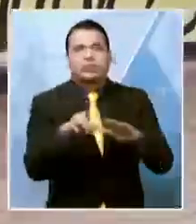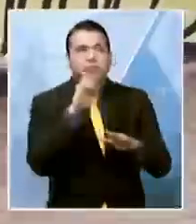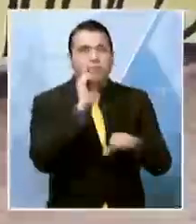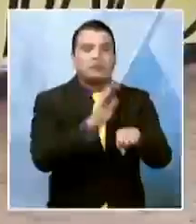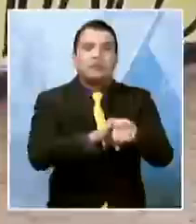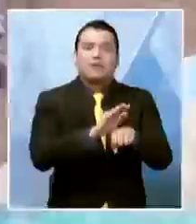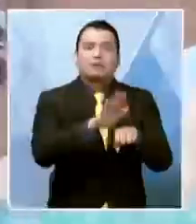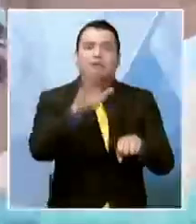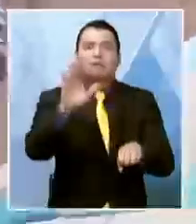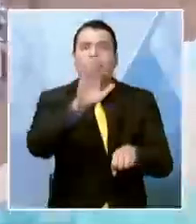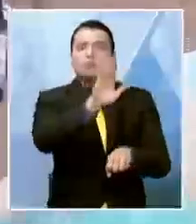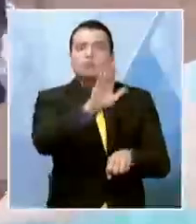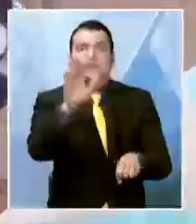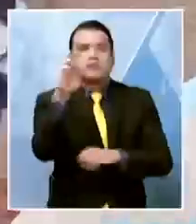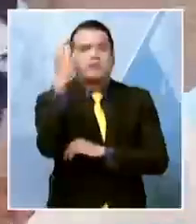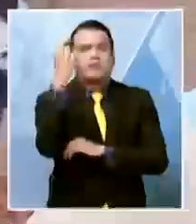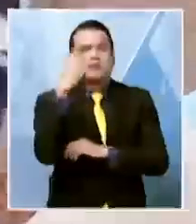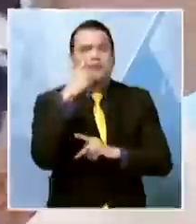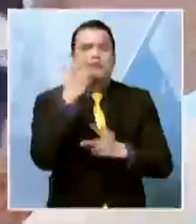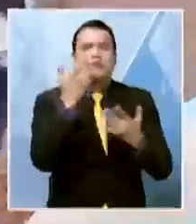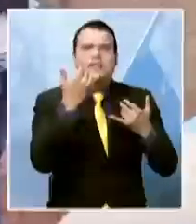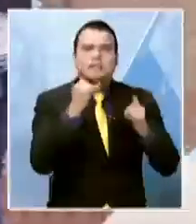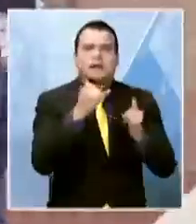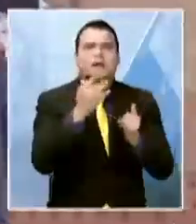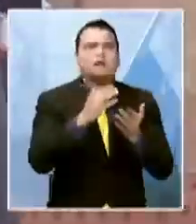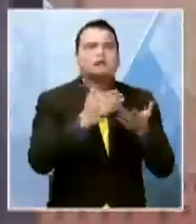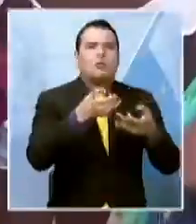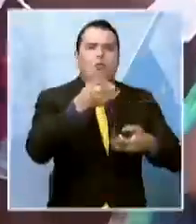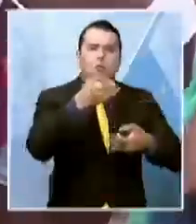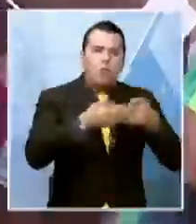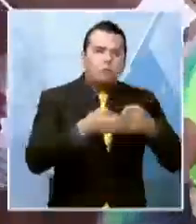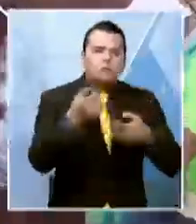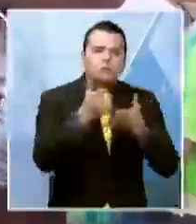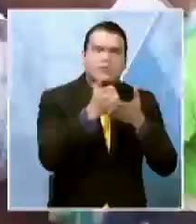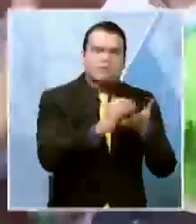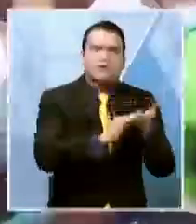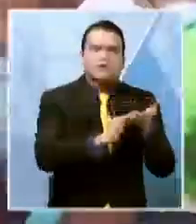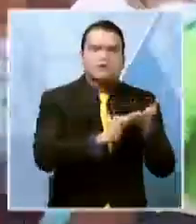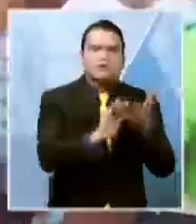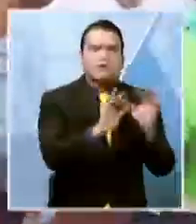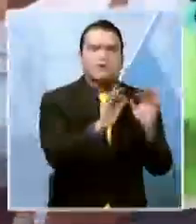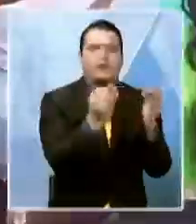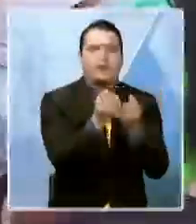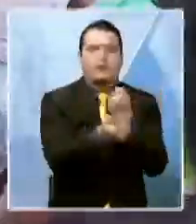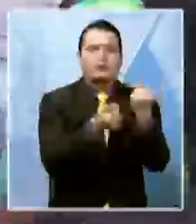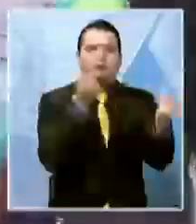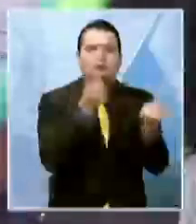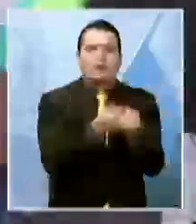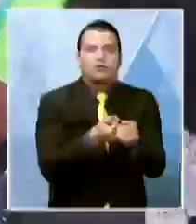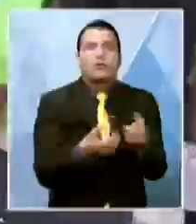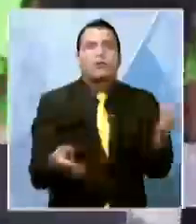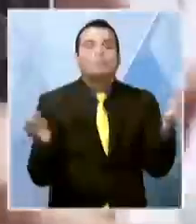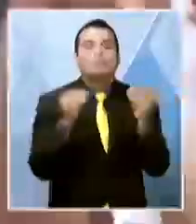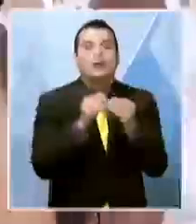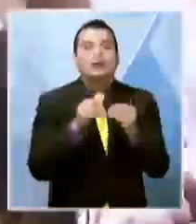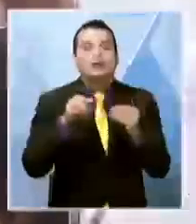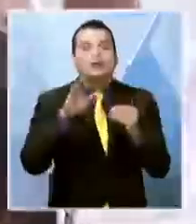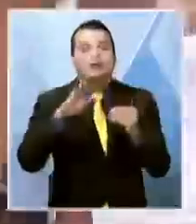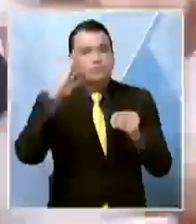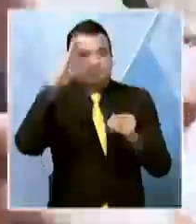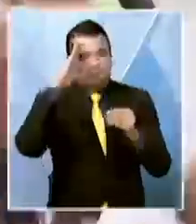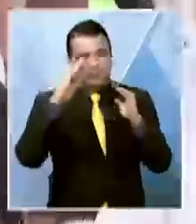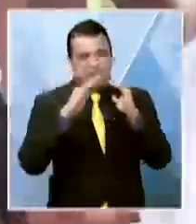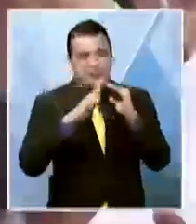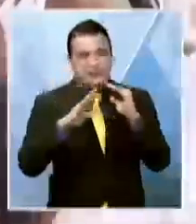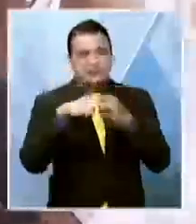justicia, reparación y verdad. Además, sobre las 2 de la tarde se realizará una marcha desde la estación de Los Mangos hasta Llano